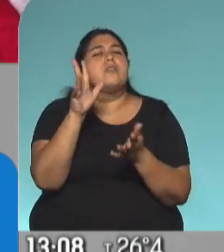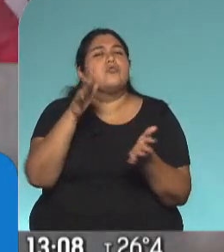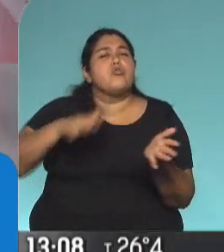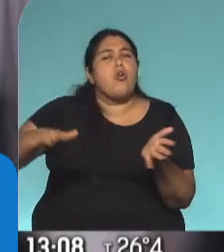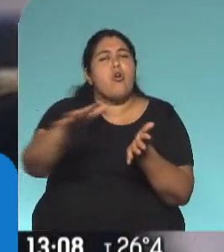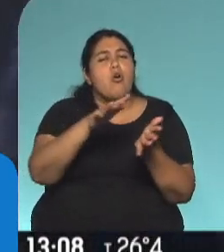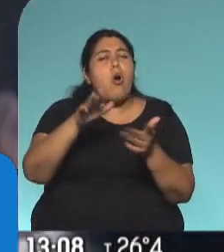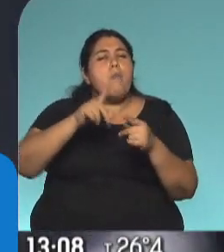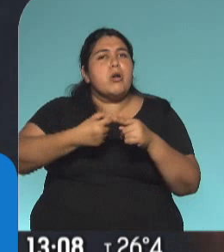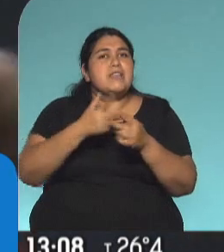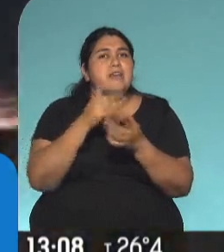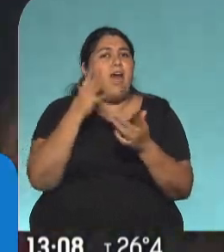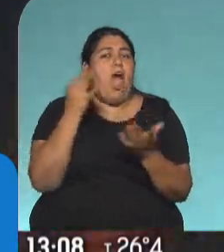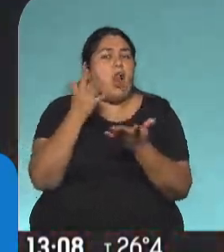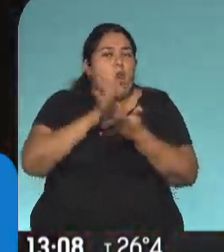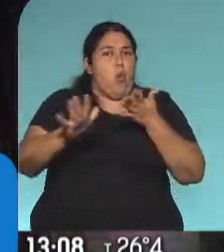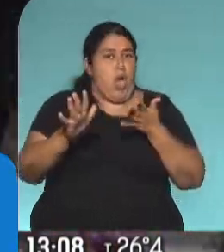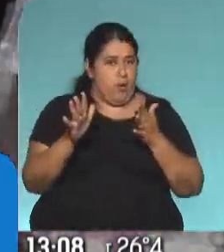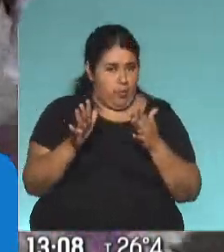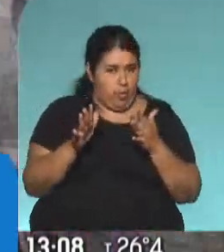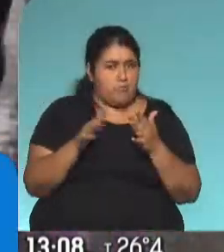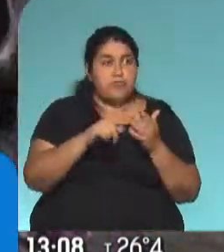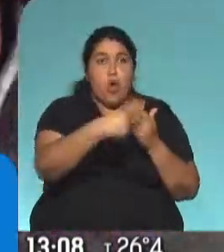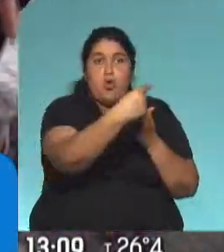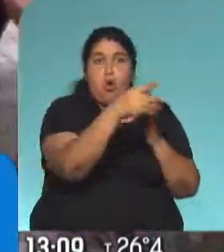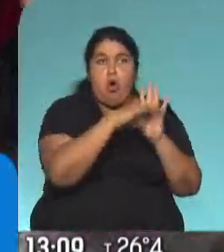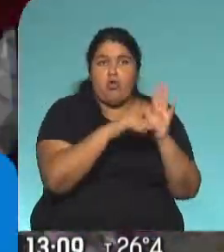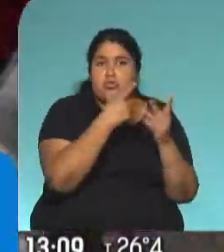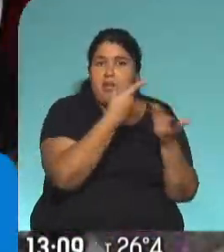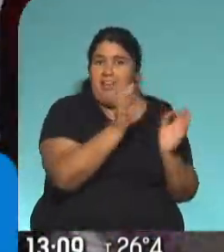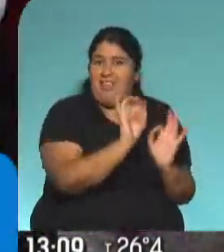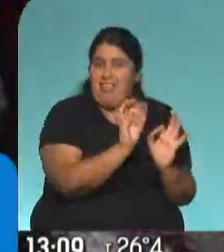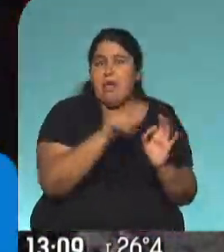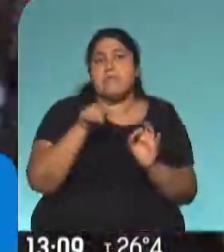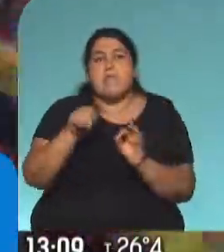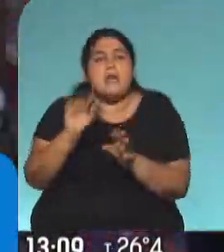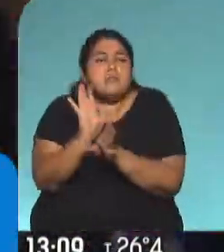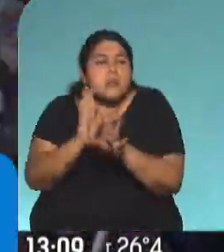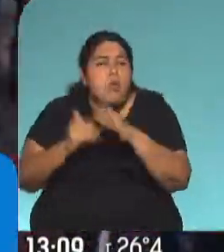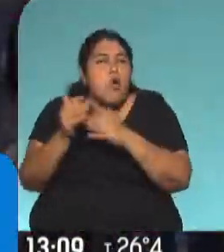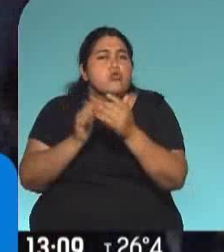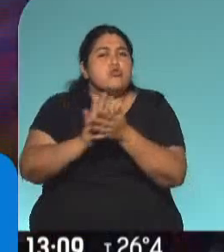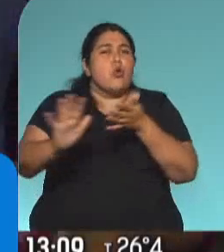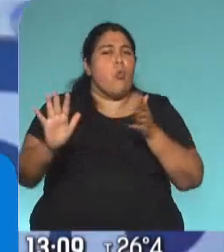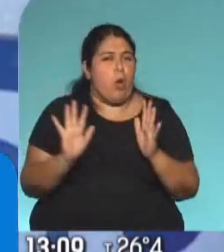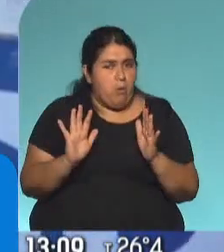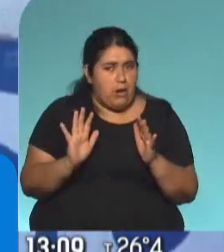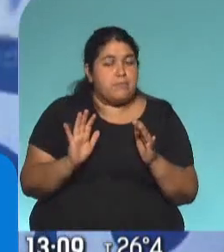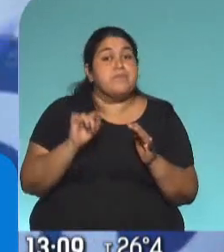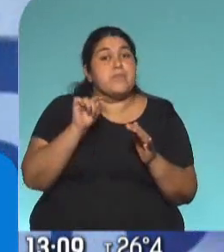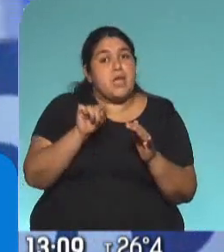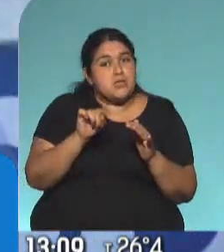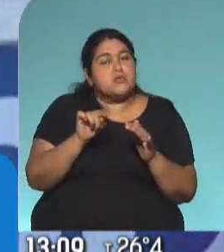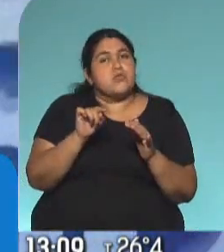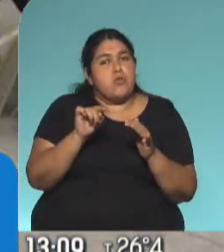política, ¿no? Que no quiere decir que lo garantizan ninguno de estos candidatos, pero está como esa construcción. Eso, por supuesto, creo que va a